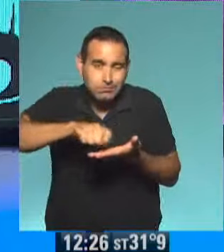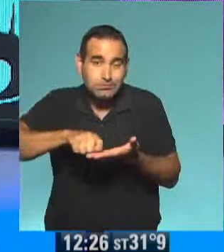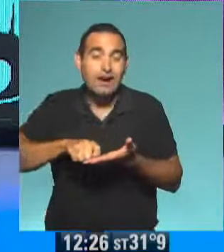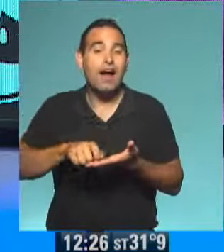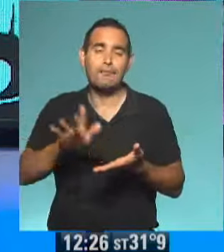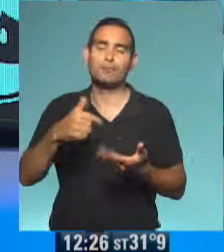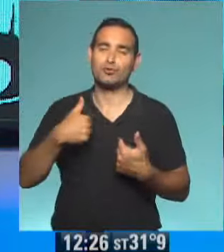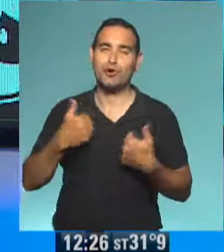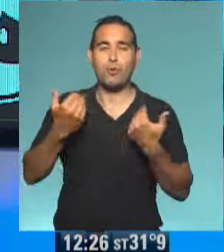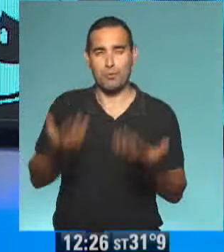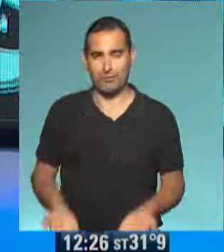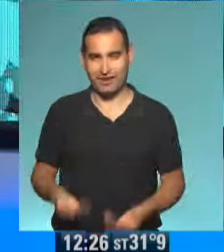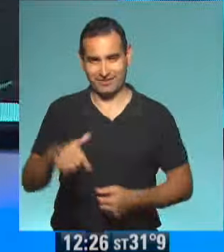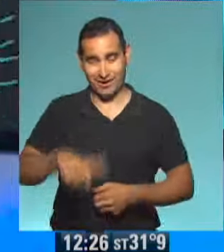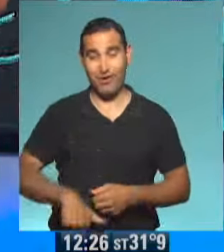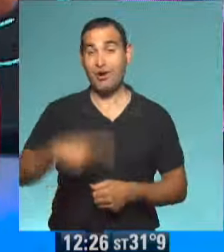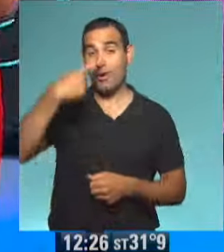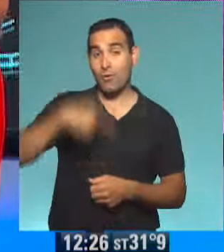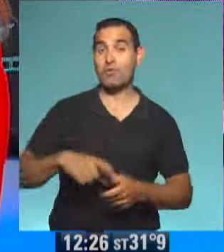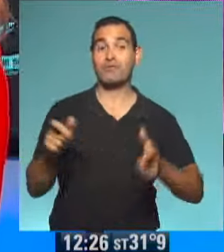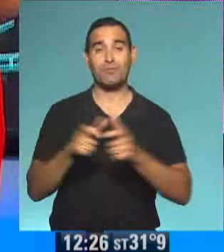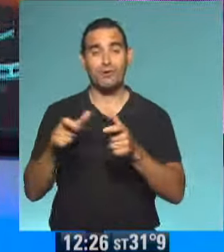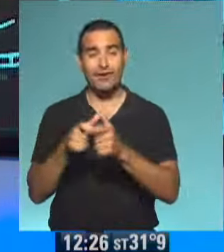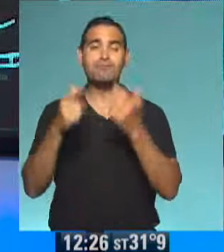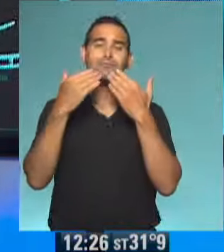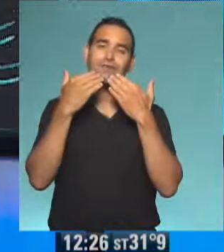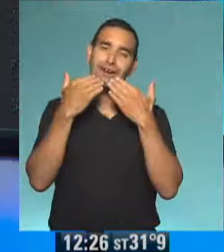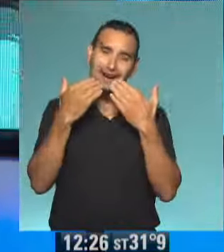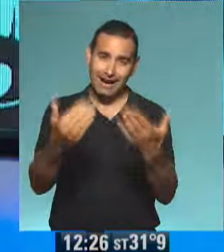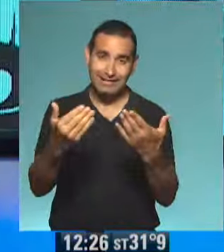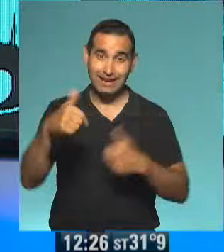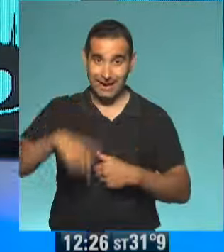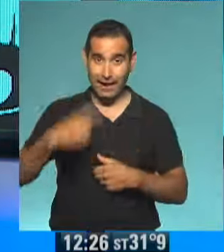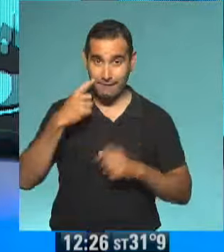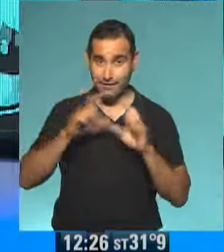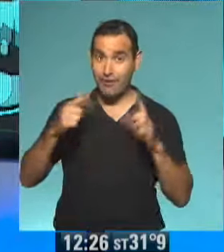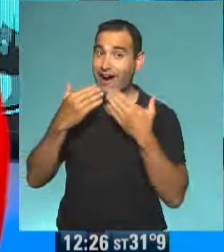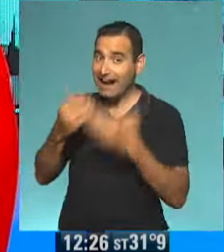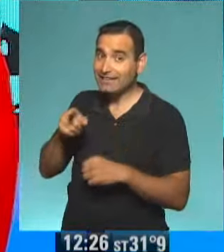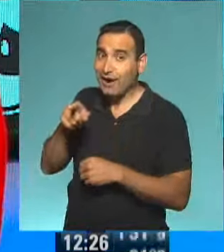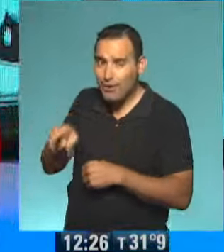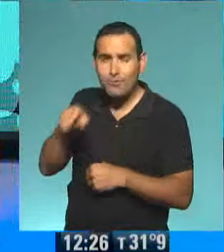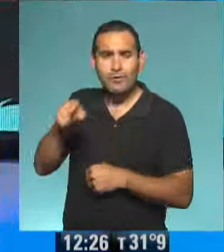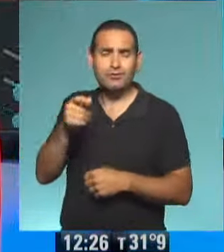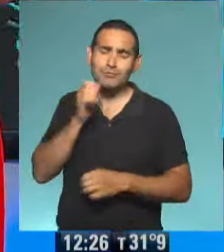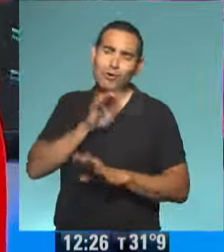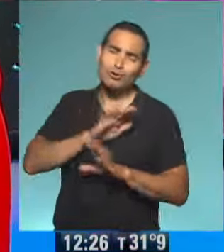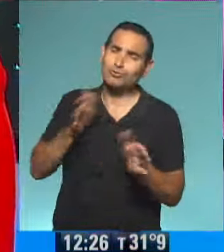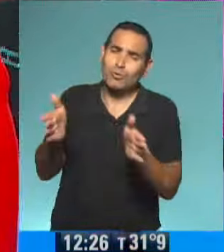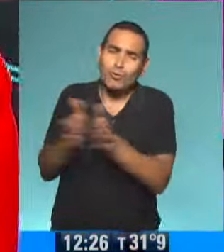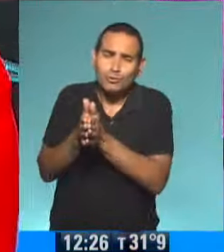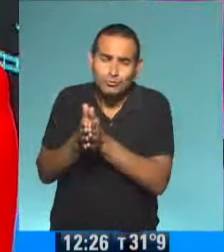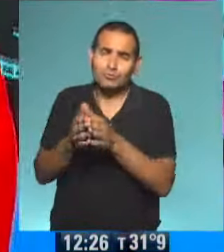Yo voy a aprovechar este momento, el último programa, para agradecerte en vivo, Carolina, por todo lo hermoso que ha sido